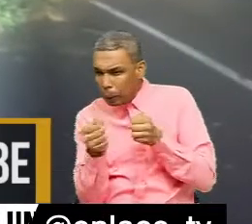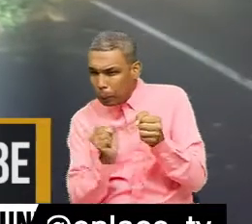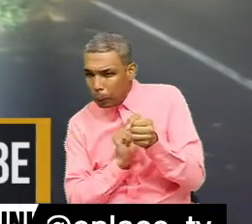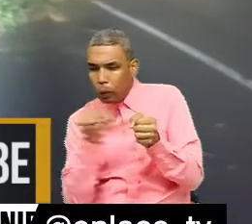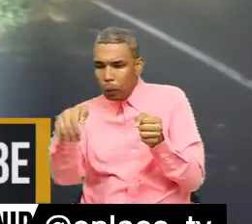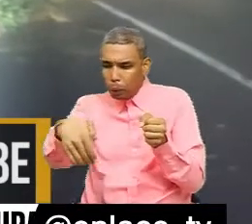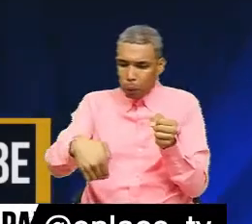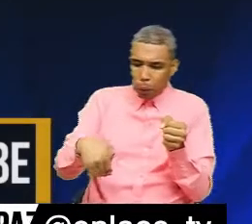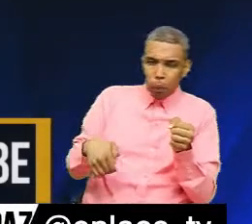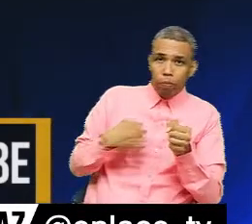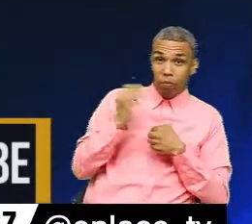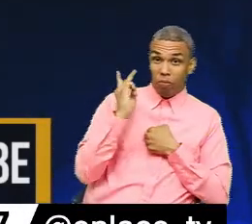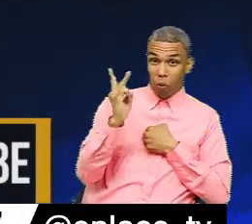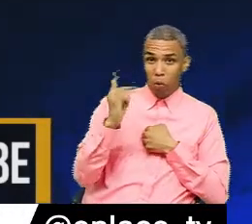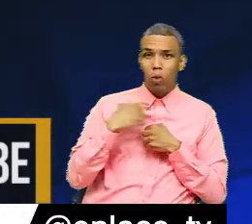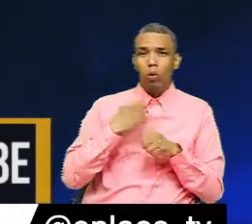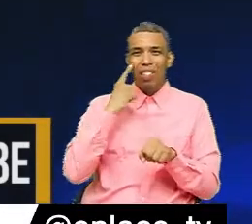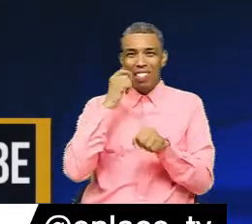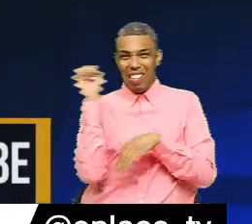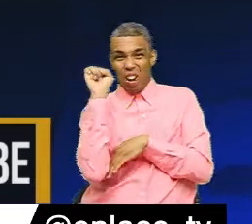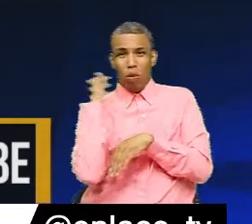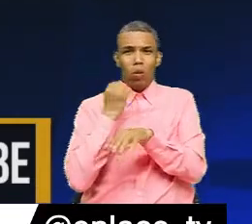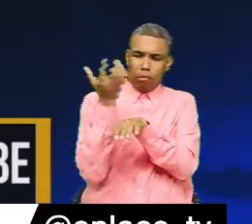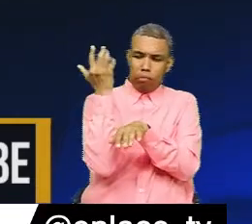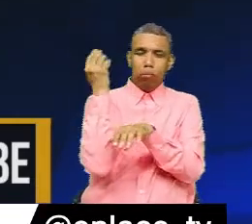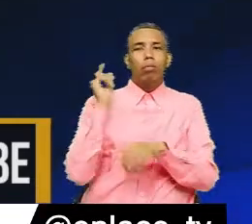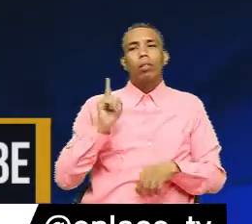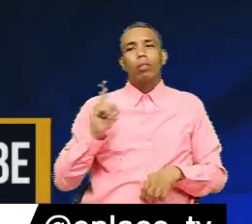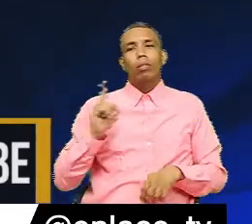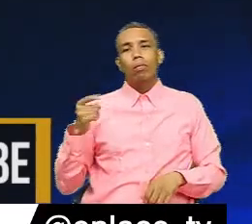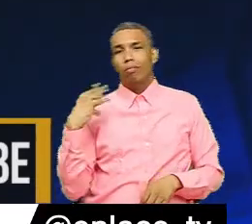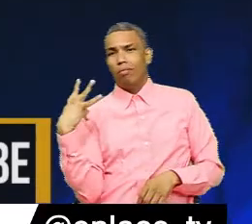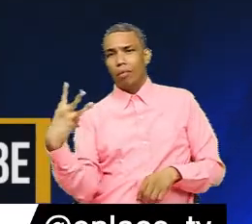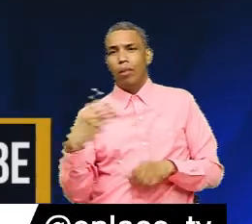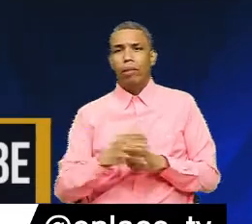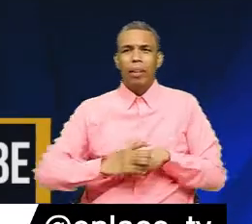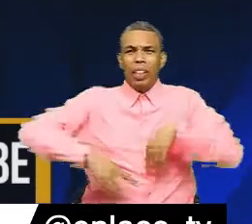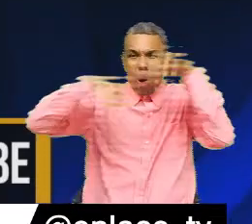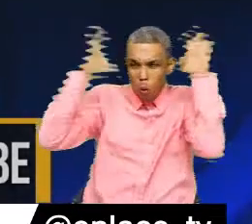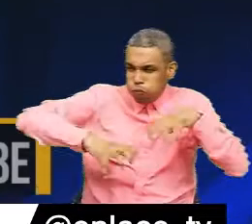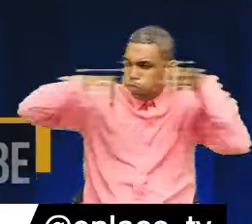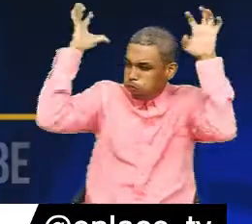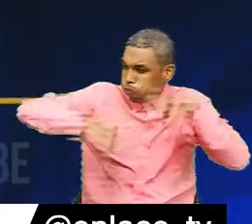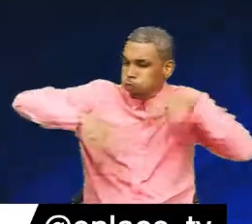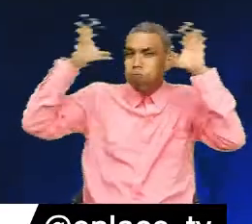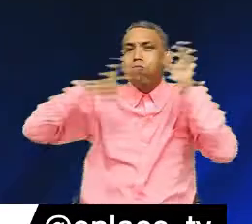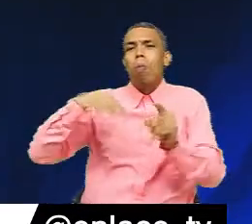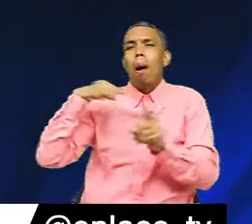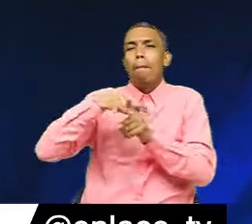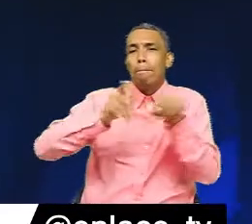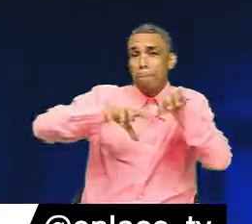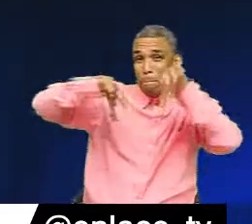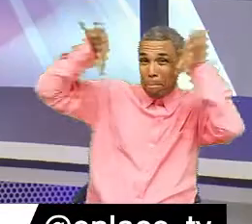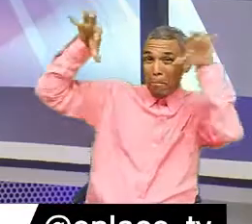Según lo dieron a conocer las autoridades, las fuertes lluvias que cayeron en las últimas horas fueron detonantes de ese derrumbe que no dejó